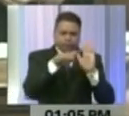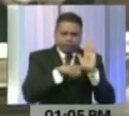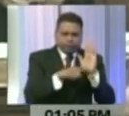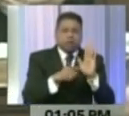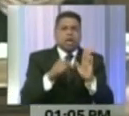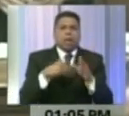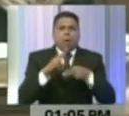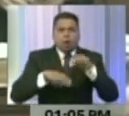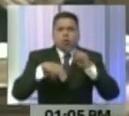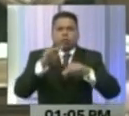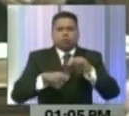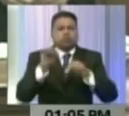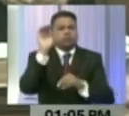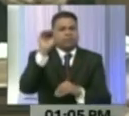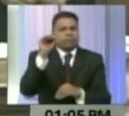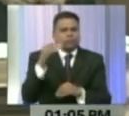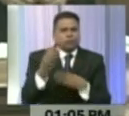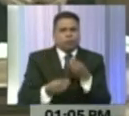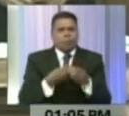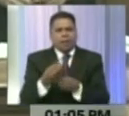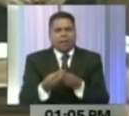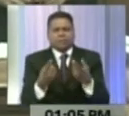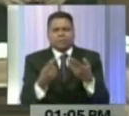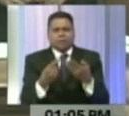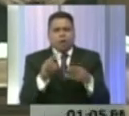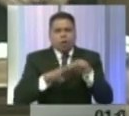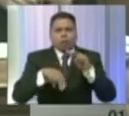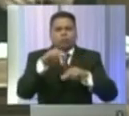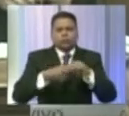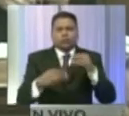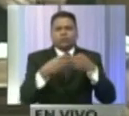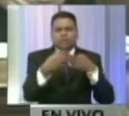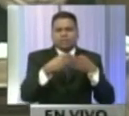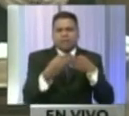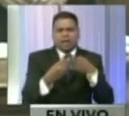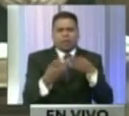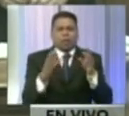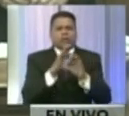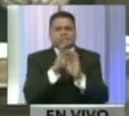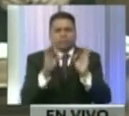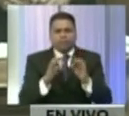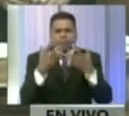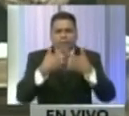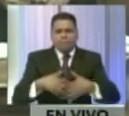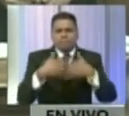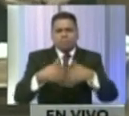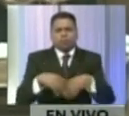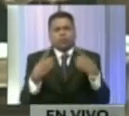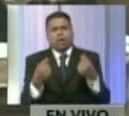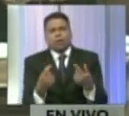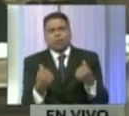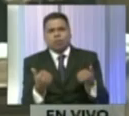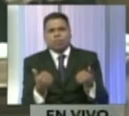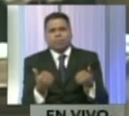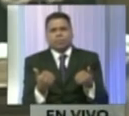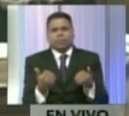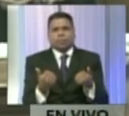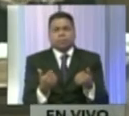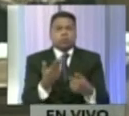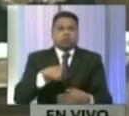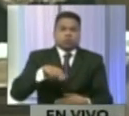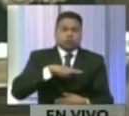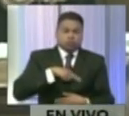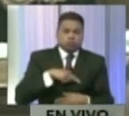del futuro. Es el gran instrumento para divisa. En ese marco tenemos los motores. Y tenemos las